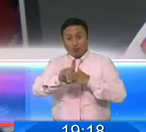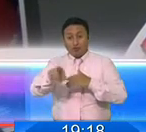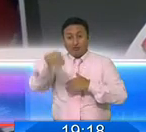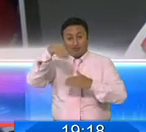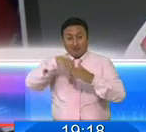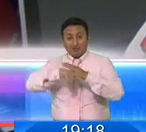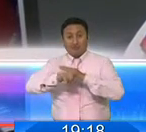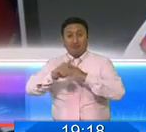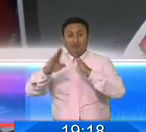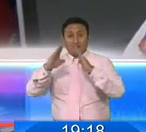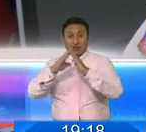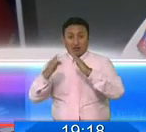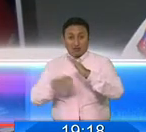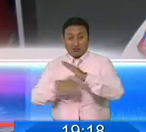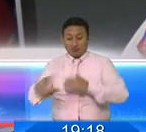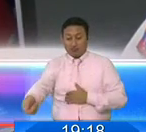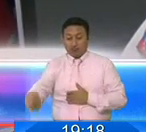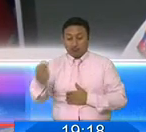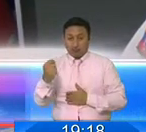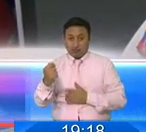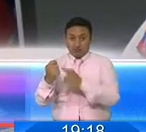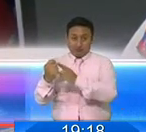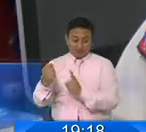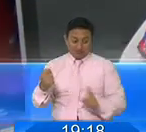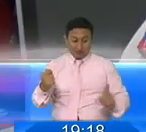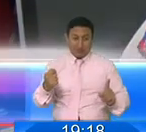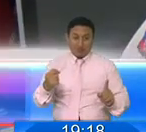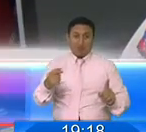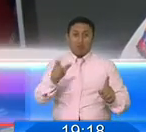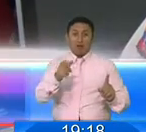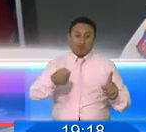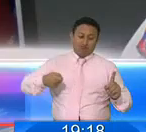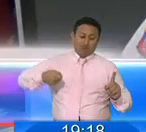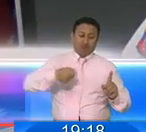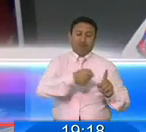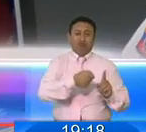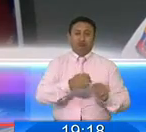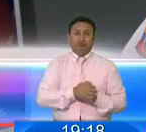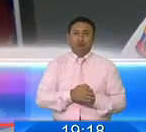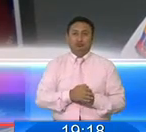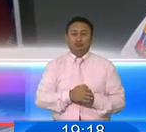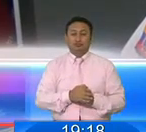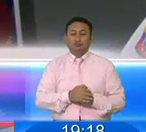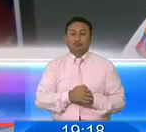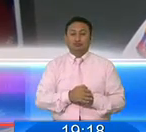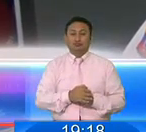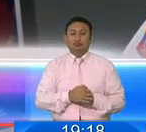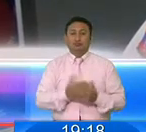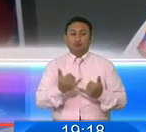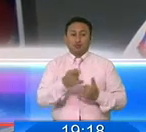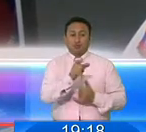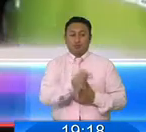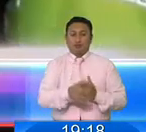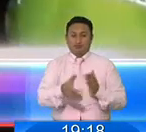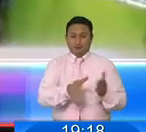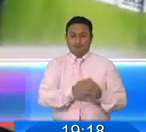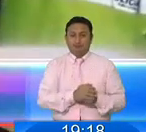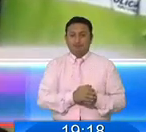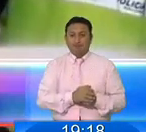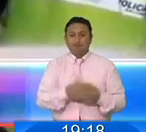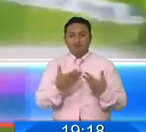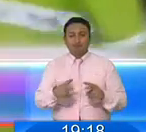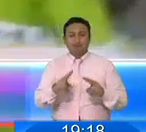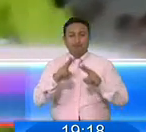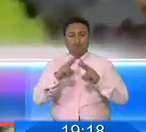interior de del domicilio y con éste habría realizado la herida mortal en contra del ciudadano que hoy está feliz según las